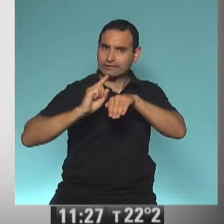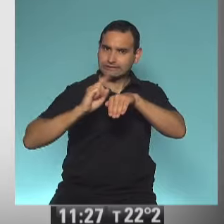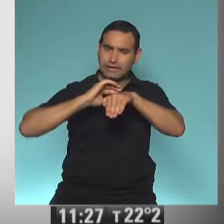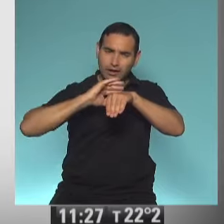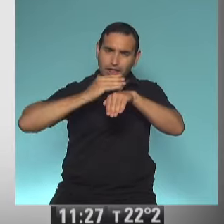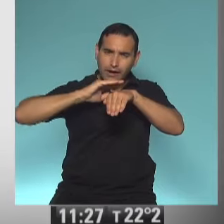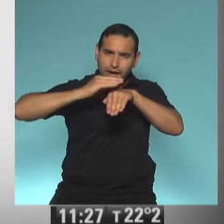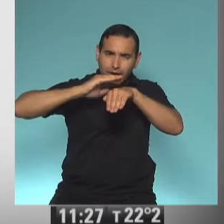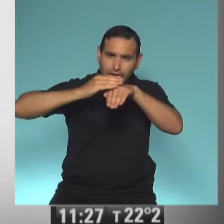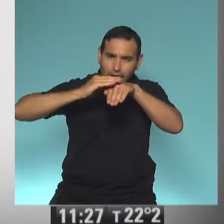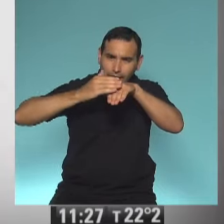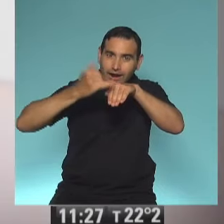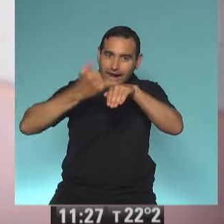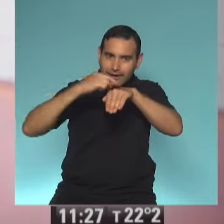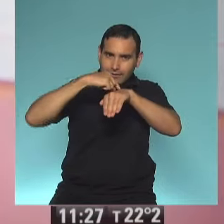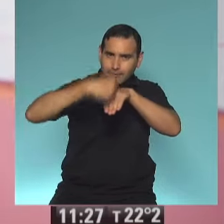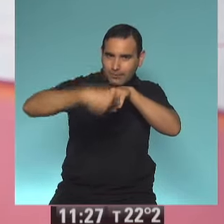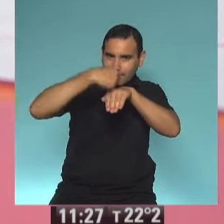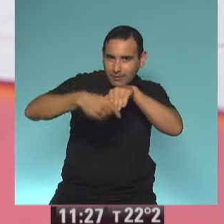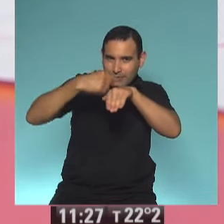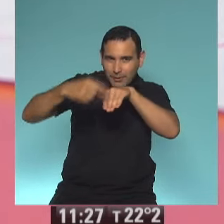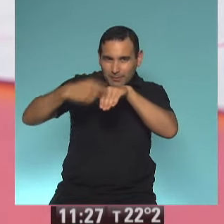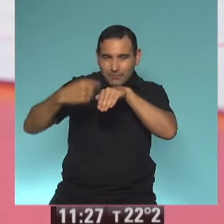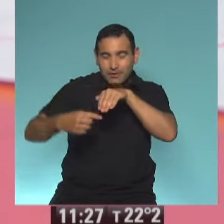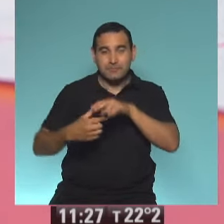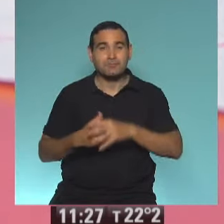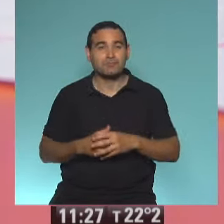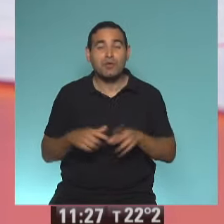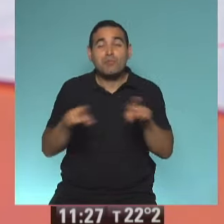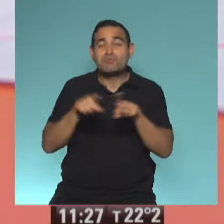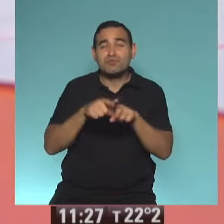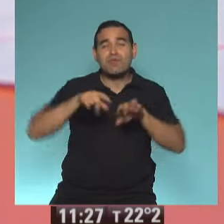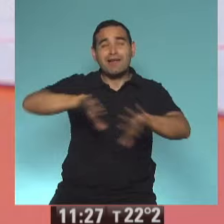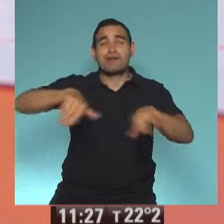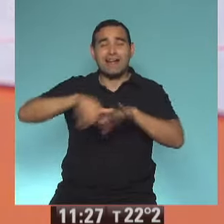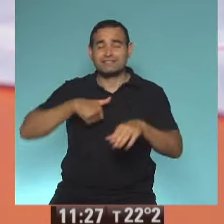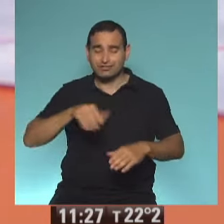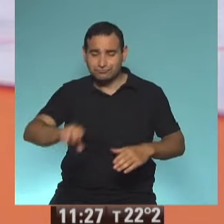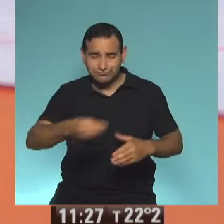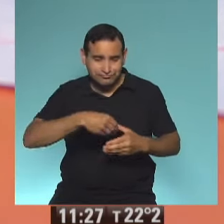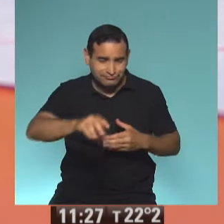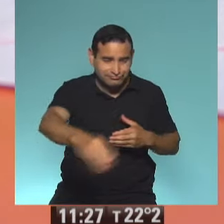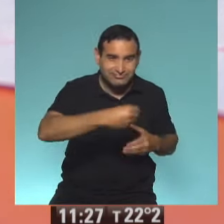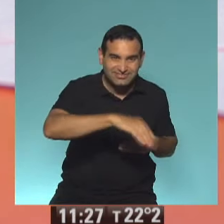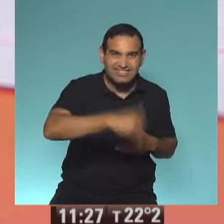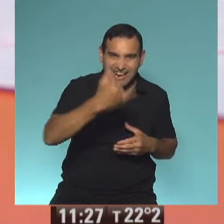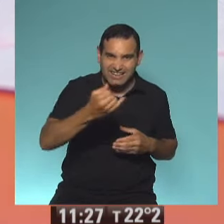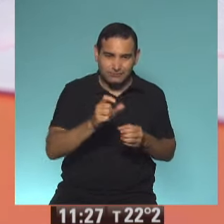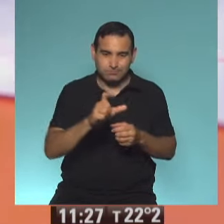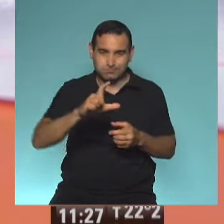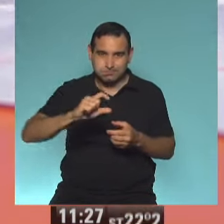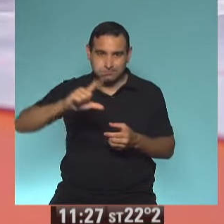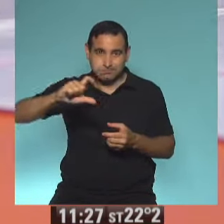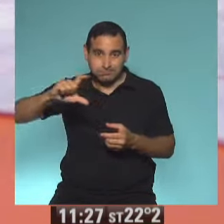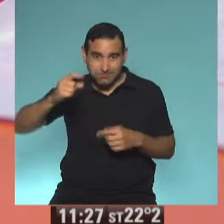recién. Tiene muchas rayitas. Bueno, como los caracoles que a veces uno va juntando en la playa, ¿no? Que hay todos de diversos tamaños, diversos colores